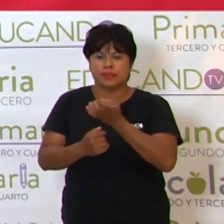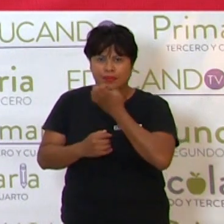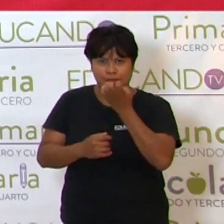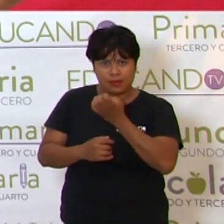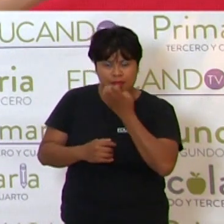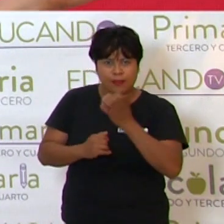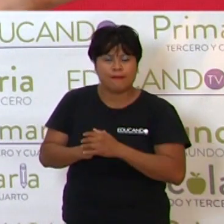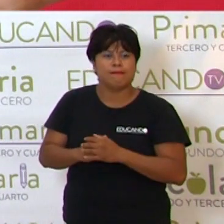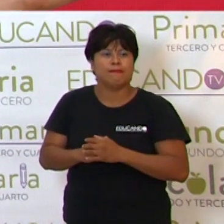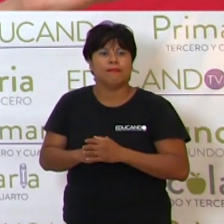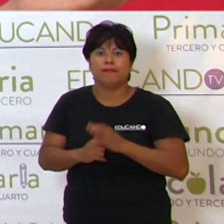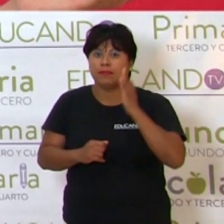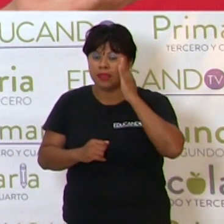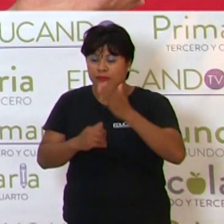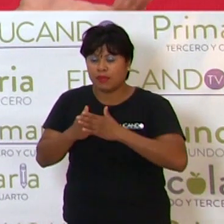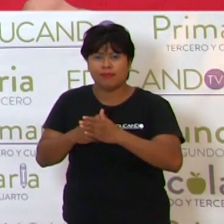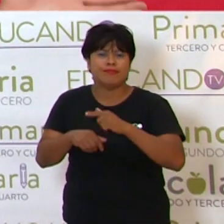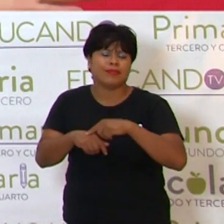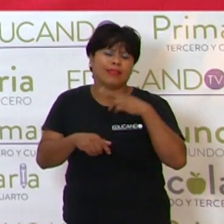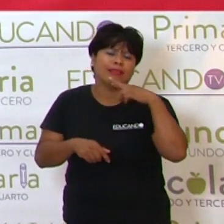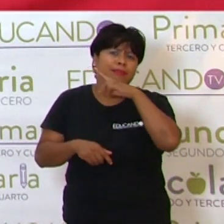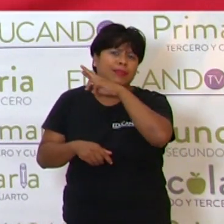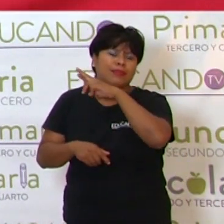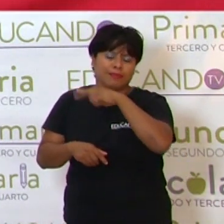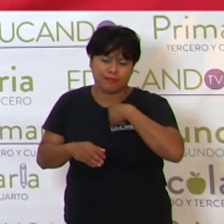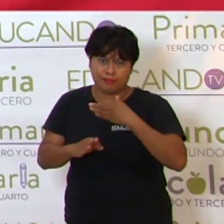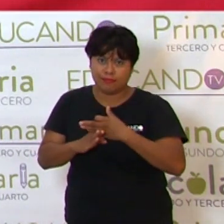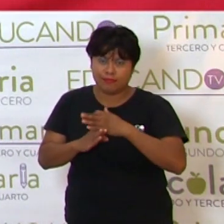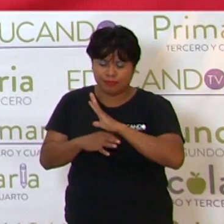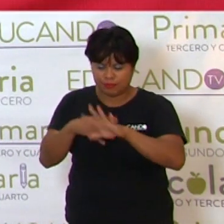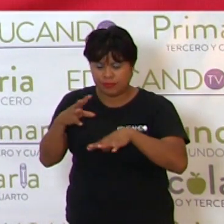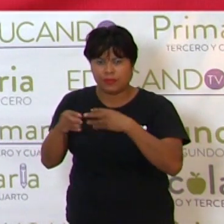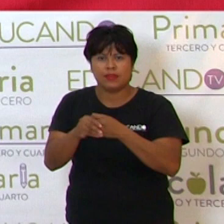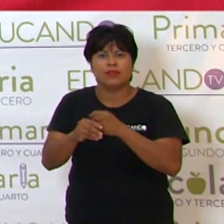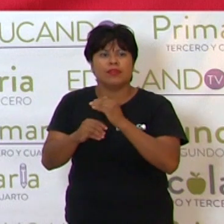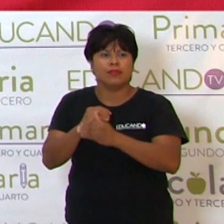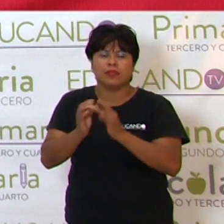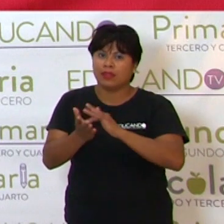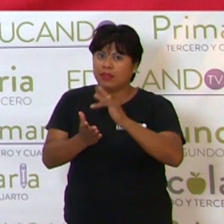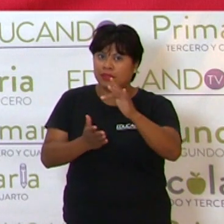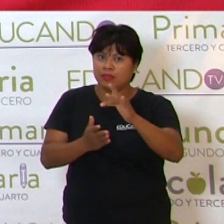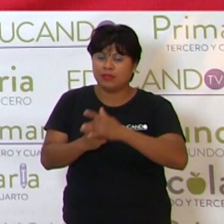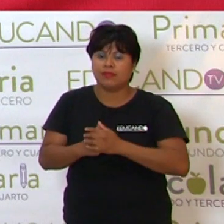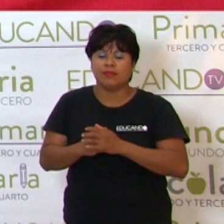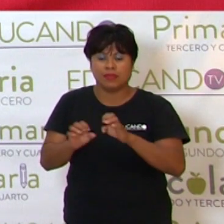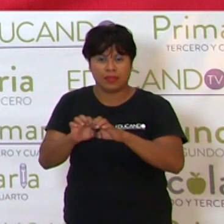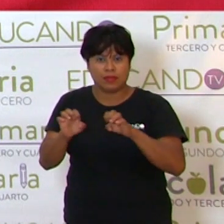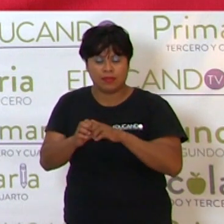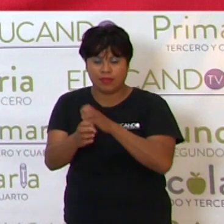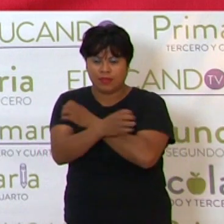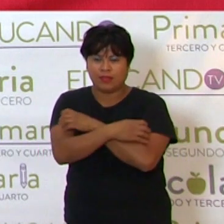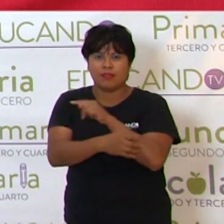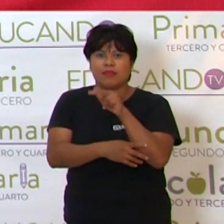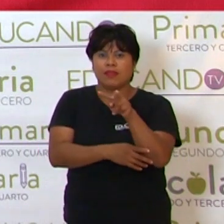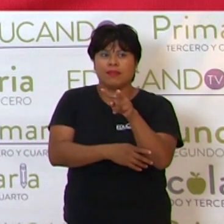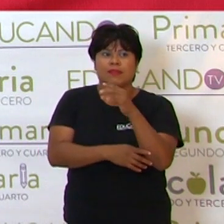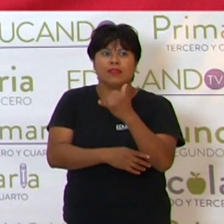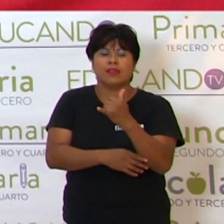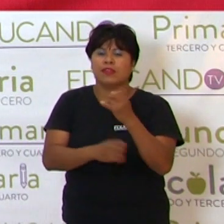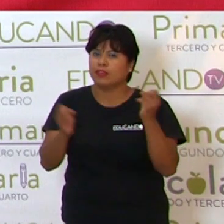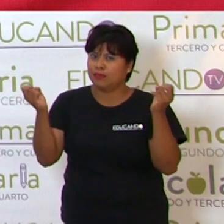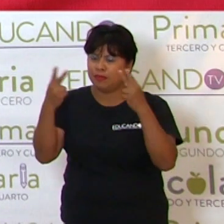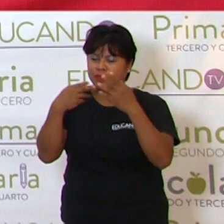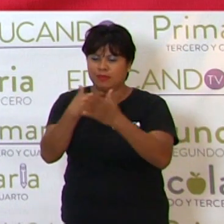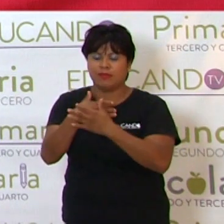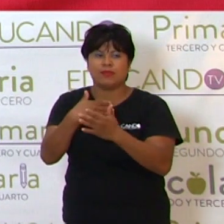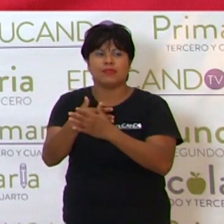escuela. El tiempo se fue rápido. Por mi parte ha sido todo. Le doy las gracias al equipo de Educando TV y nos